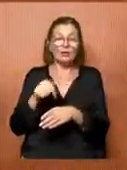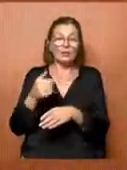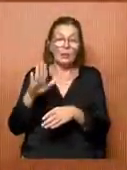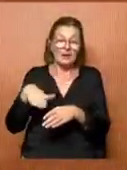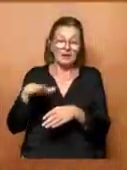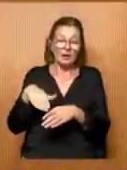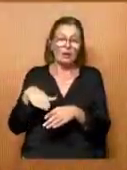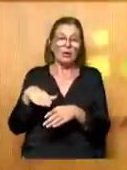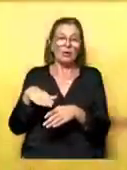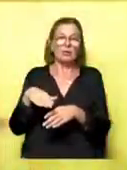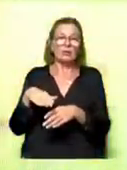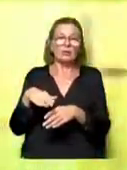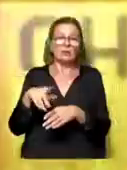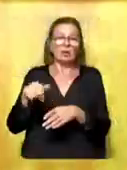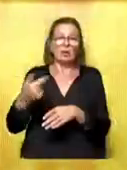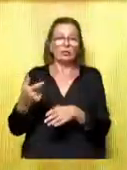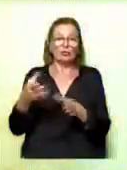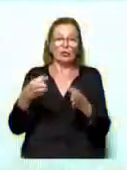porcentaje